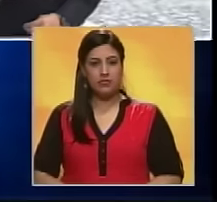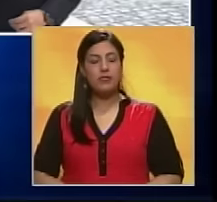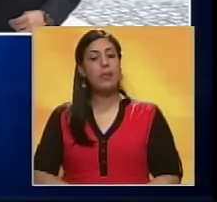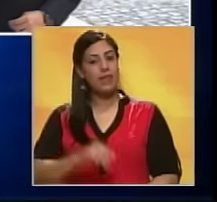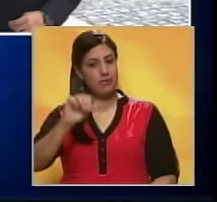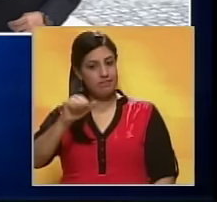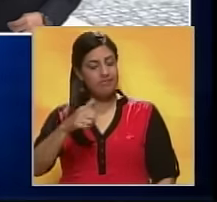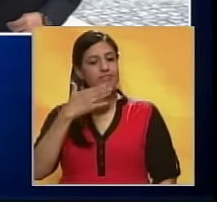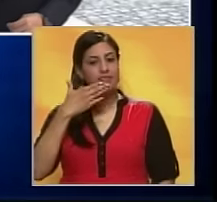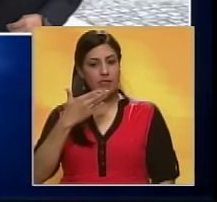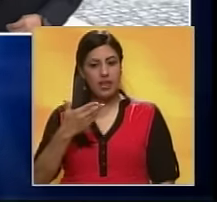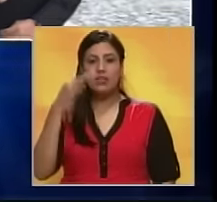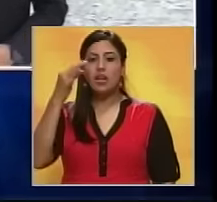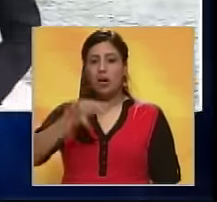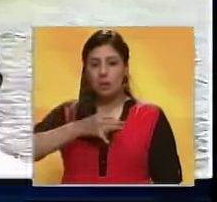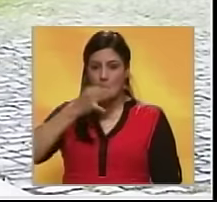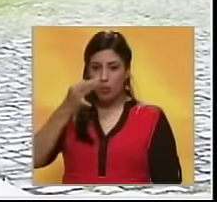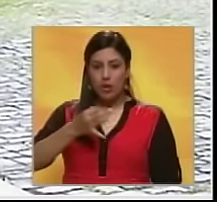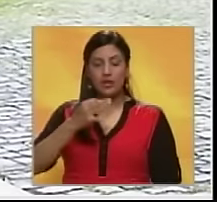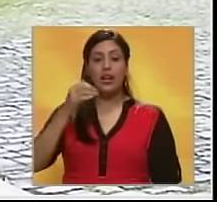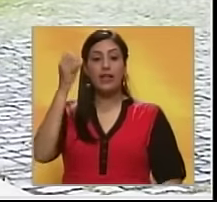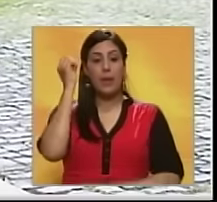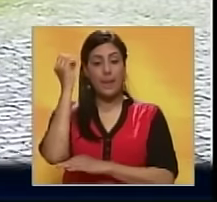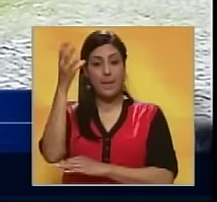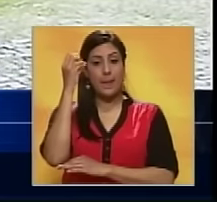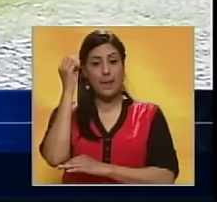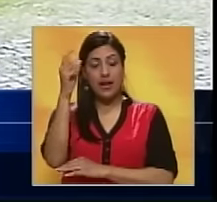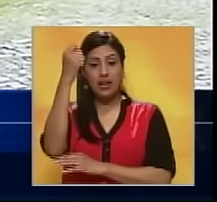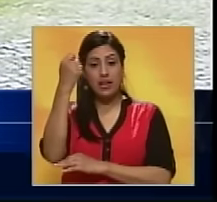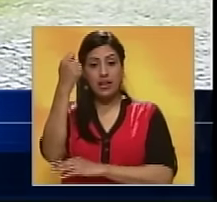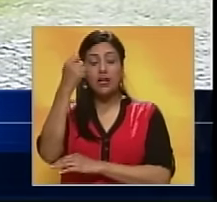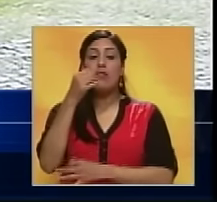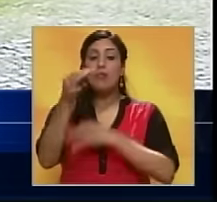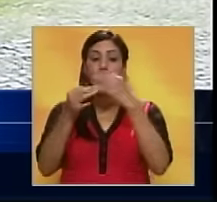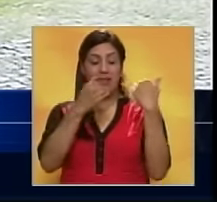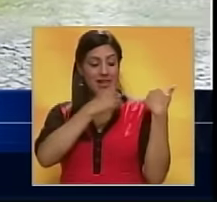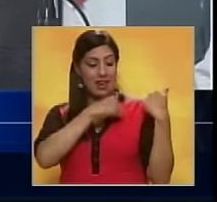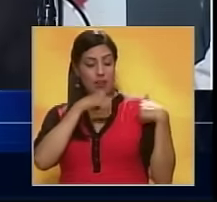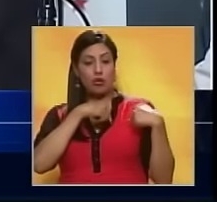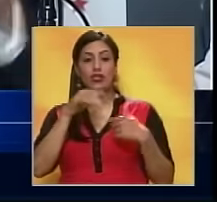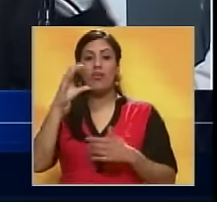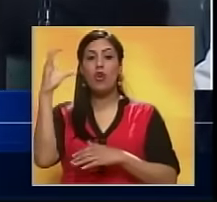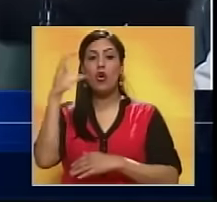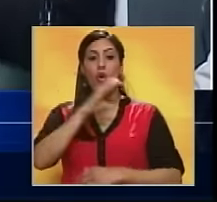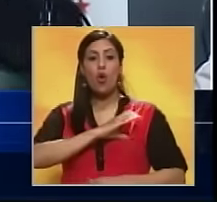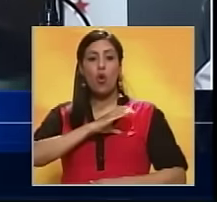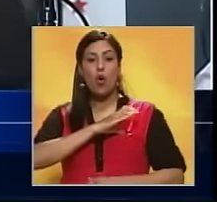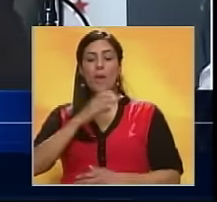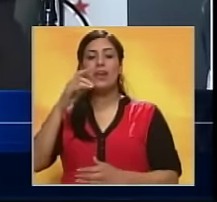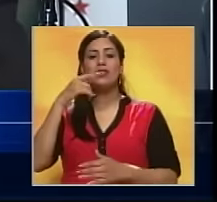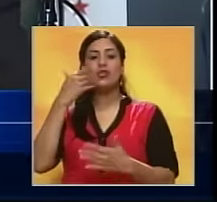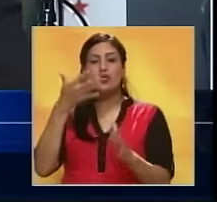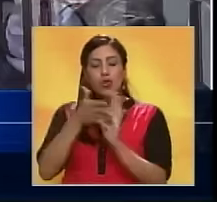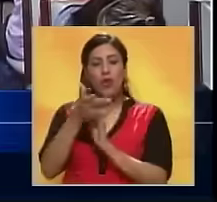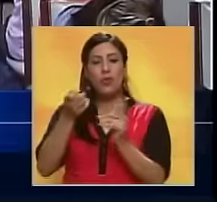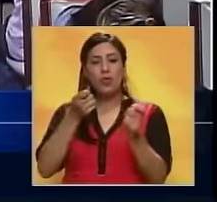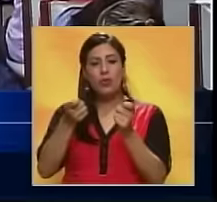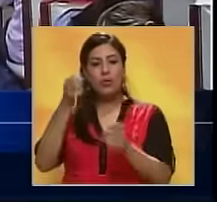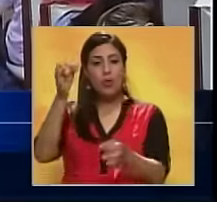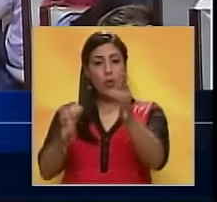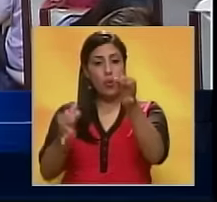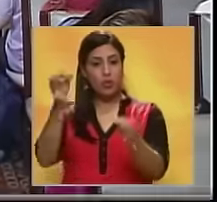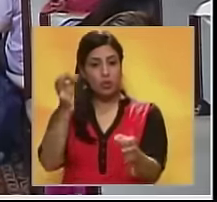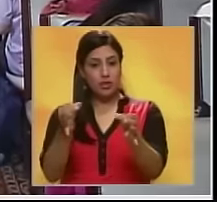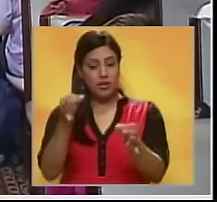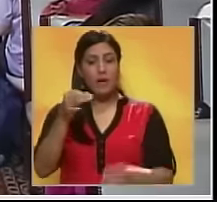Sí, así es, gracias. Buenas tardes. El parlamentario quien preside la Subcomisión de Régimen Político y Administración de